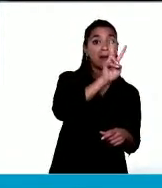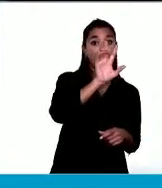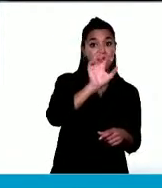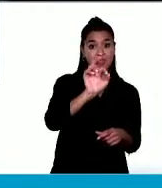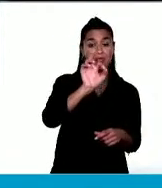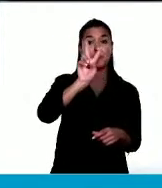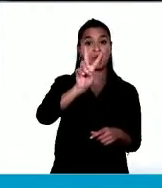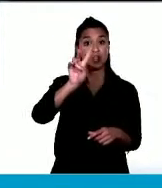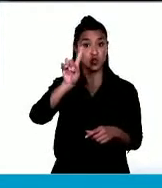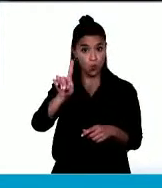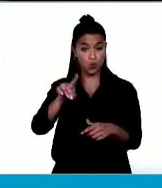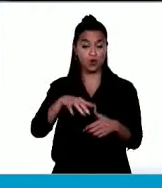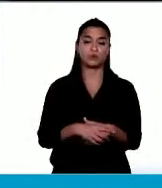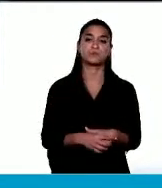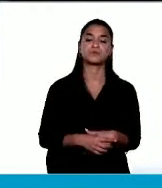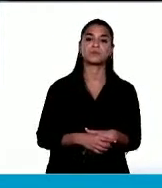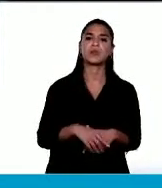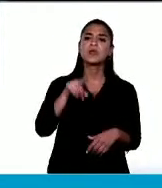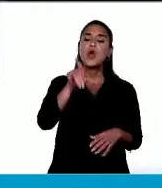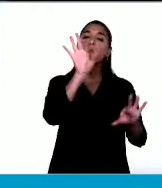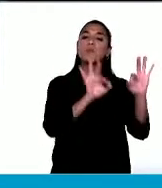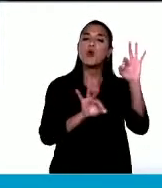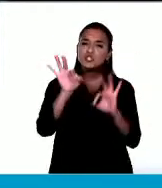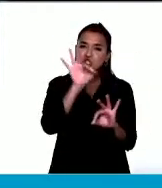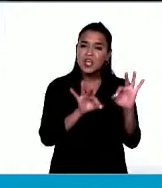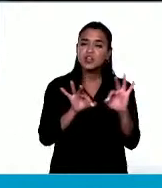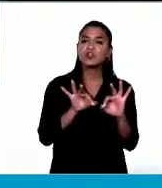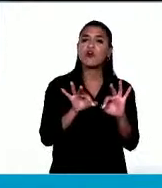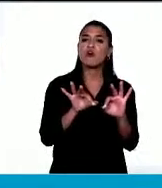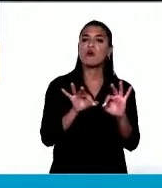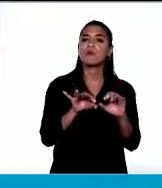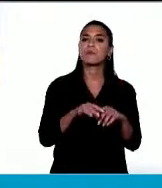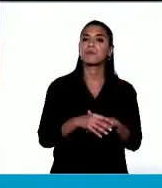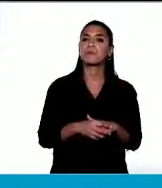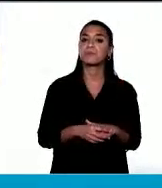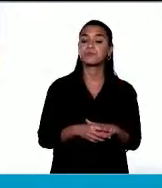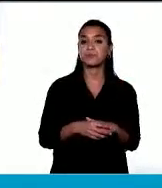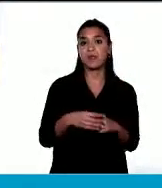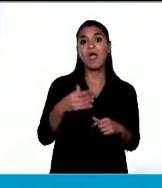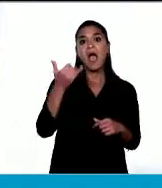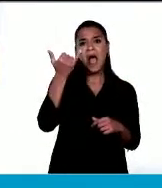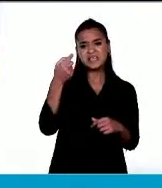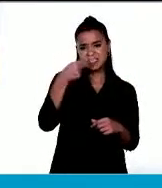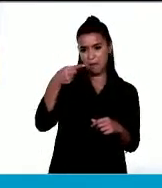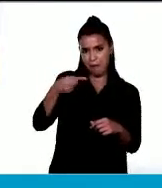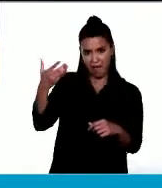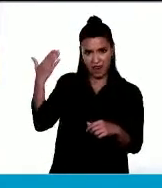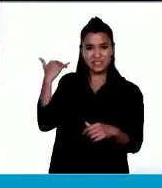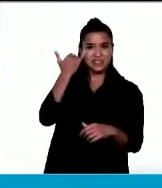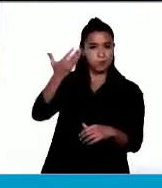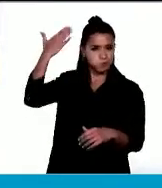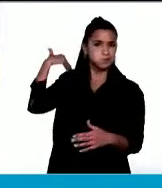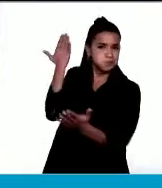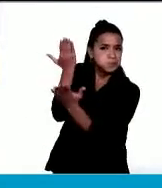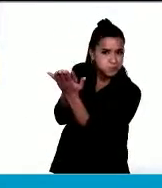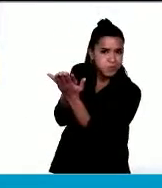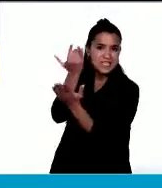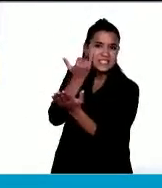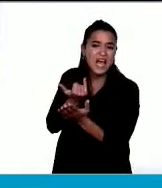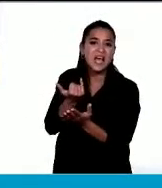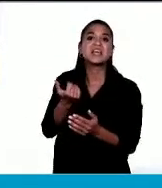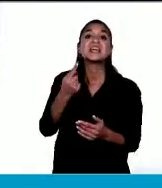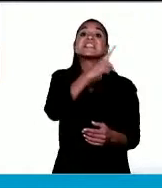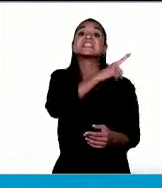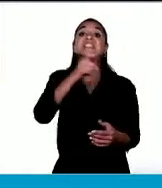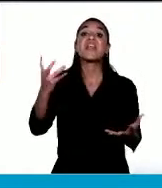2186/2021, que es un proyecto que tiene varias semanas presentado, hay que decir que hace más de 100 días